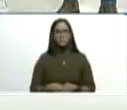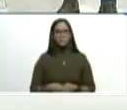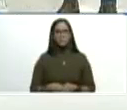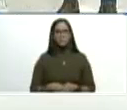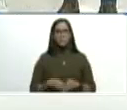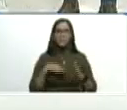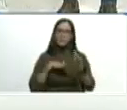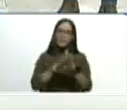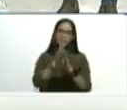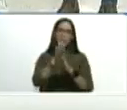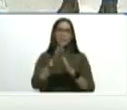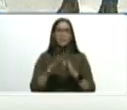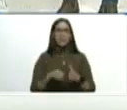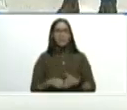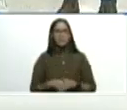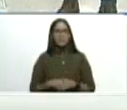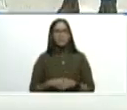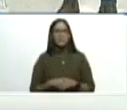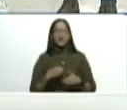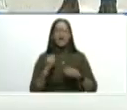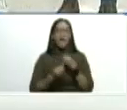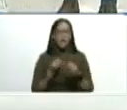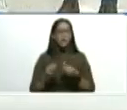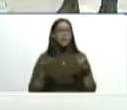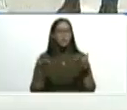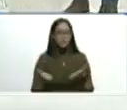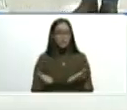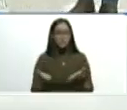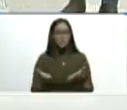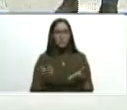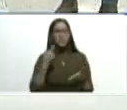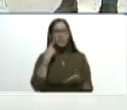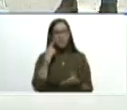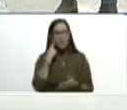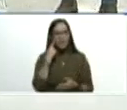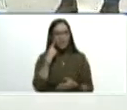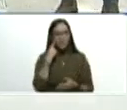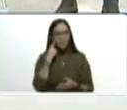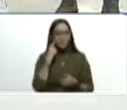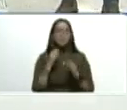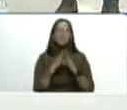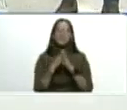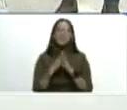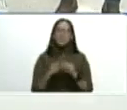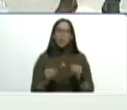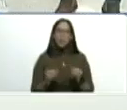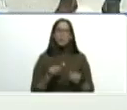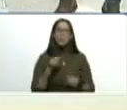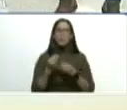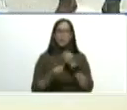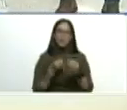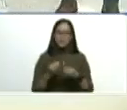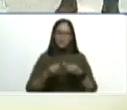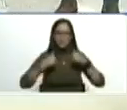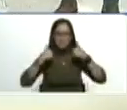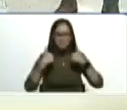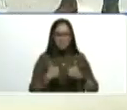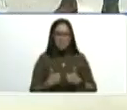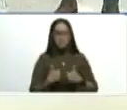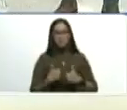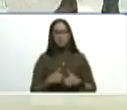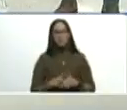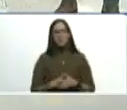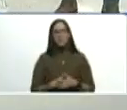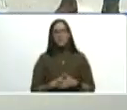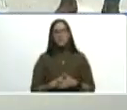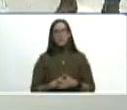salir adelante. Háganlo así y verán que todo saldrá bien. Con